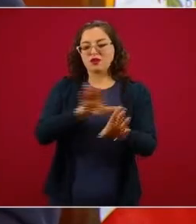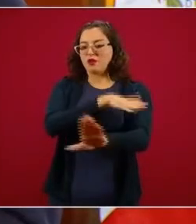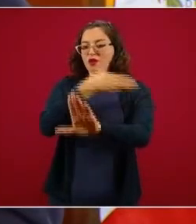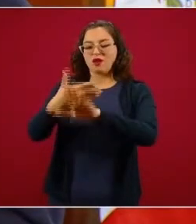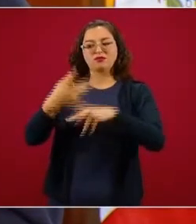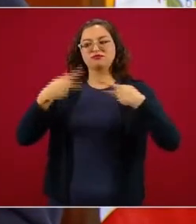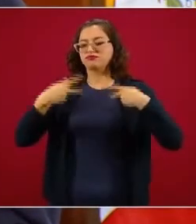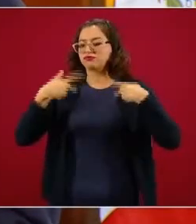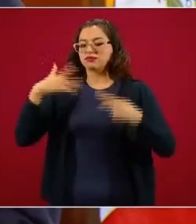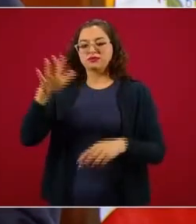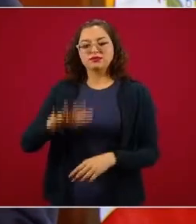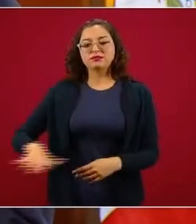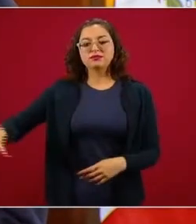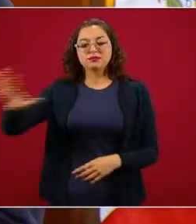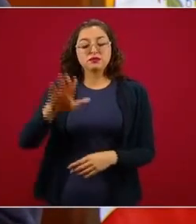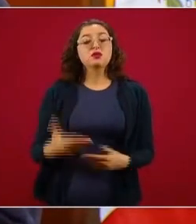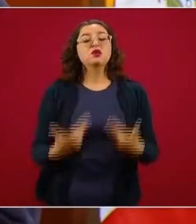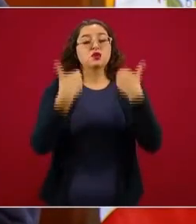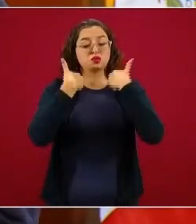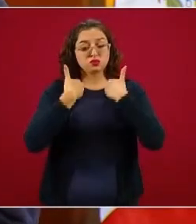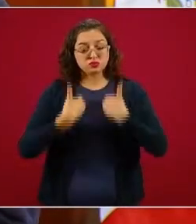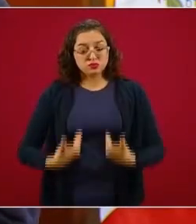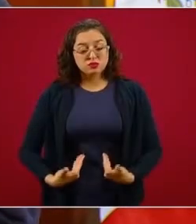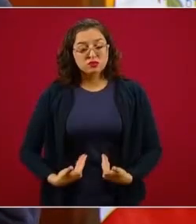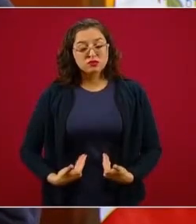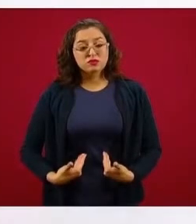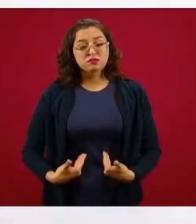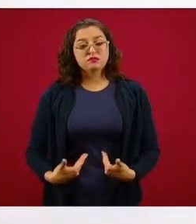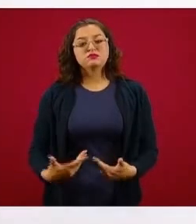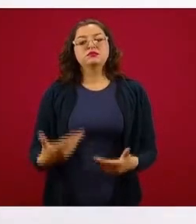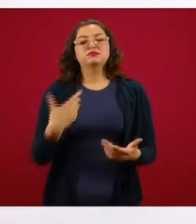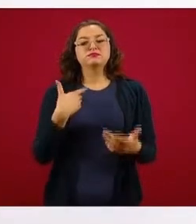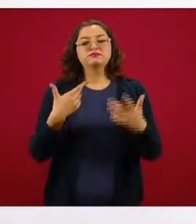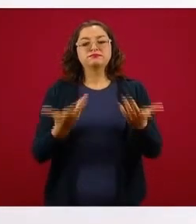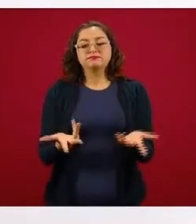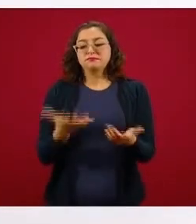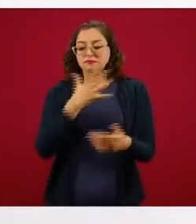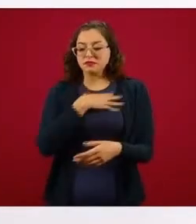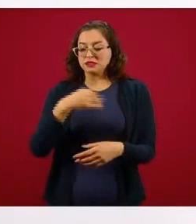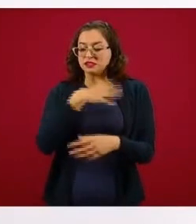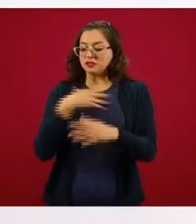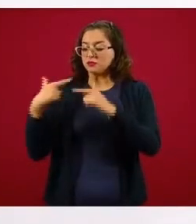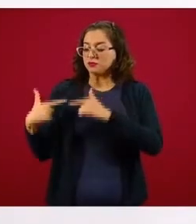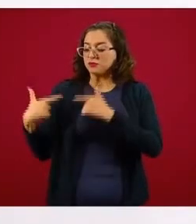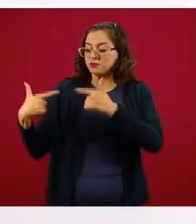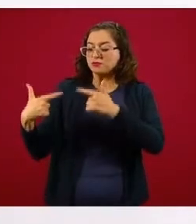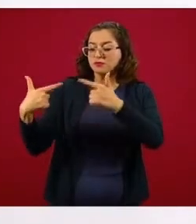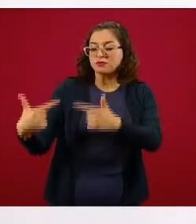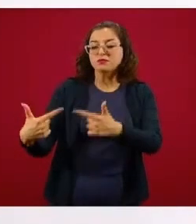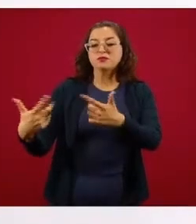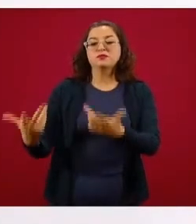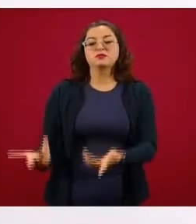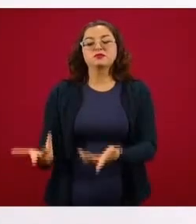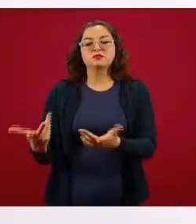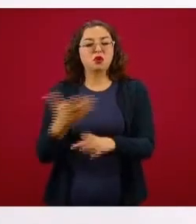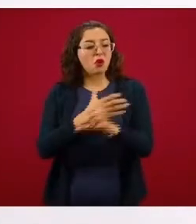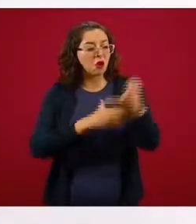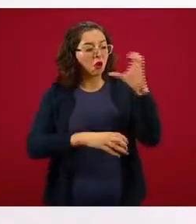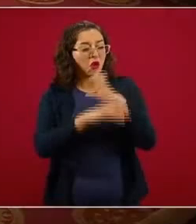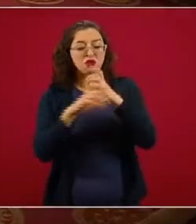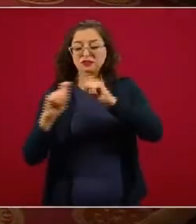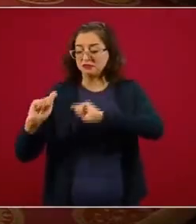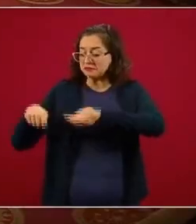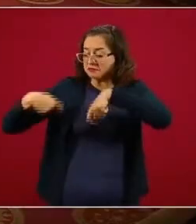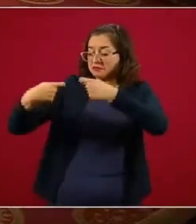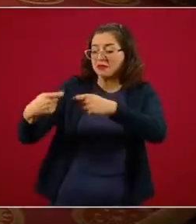pueblo. En lo personal, deseo heredar a mis hijos, más que bienes